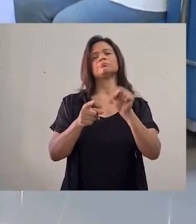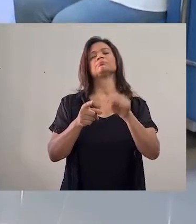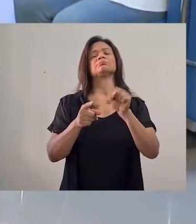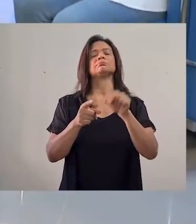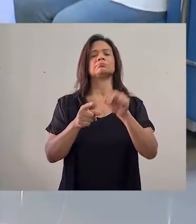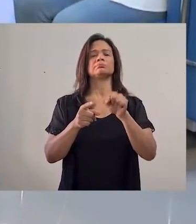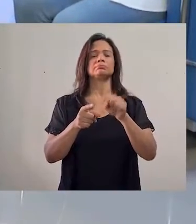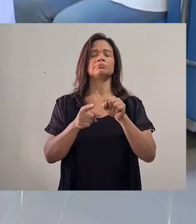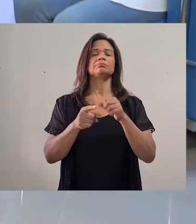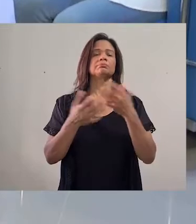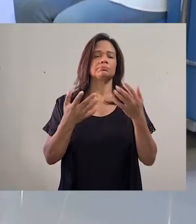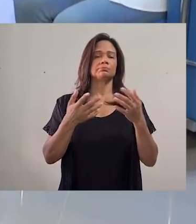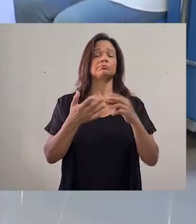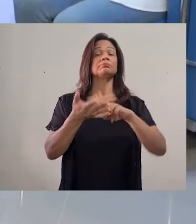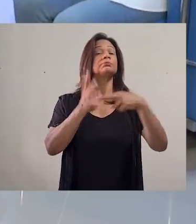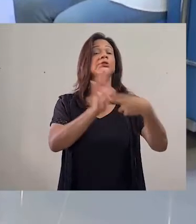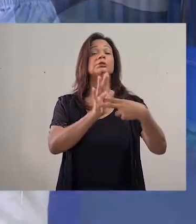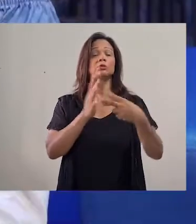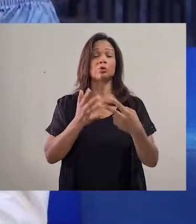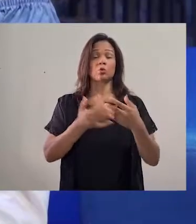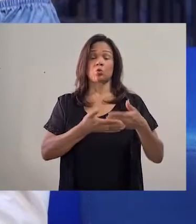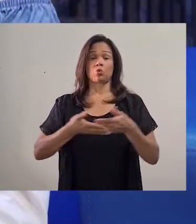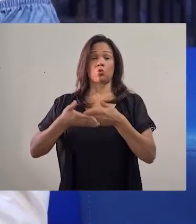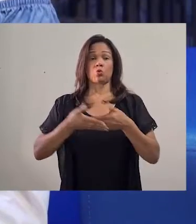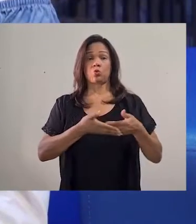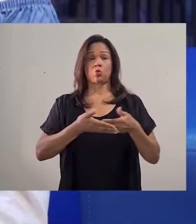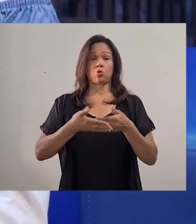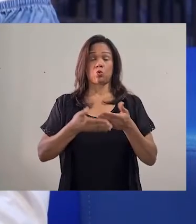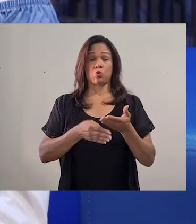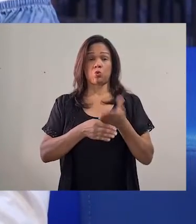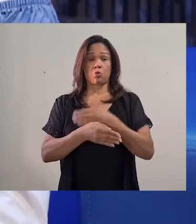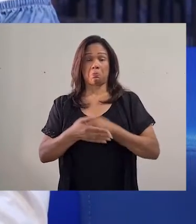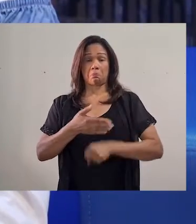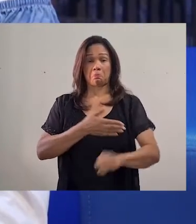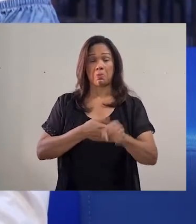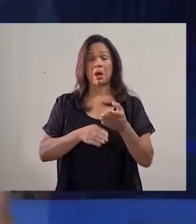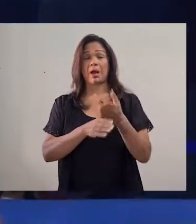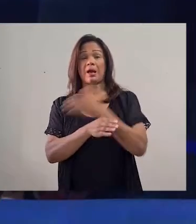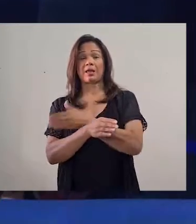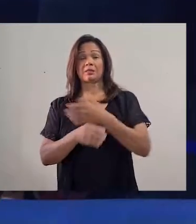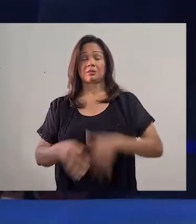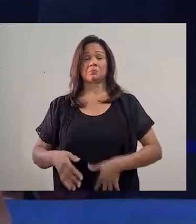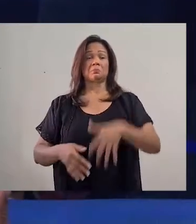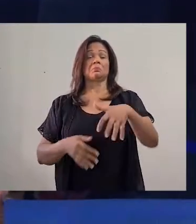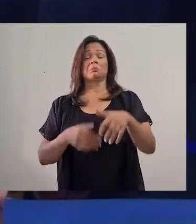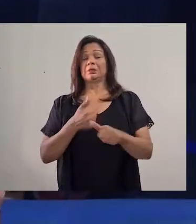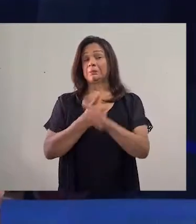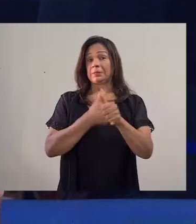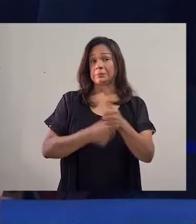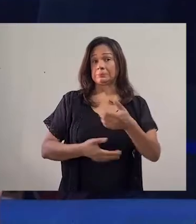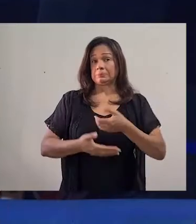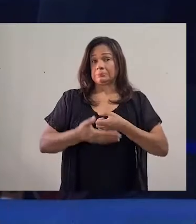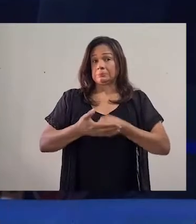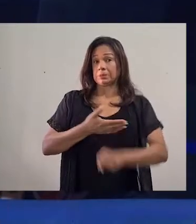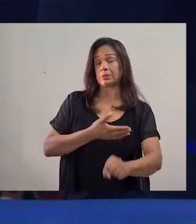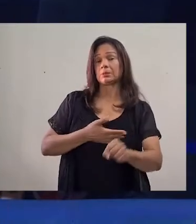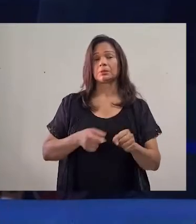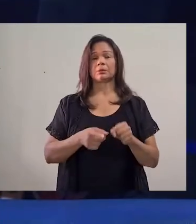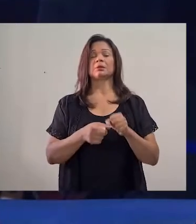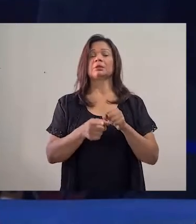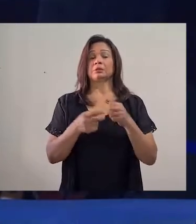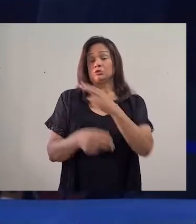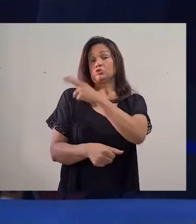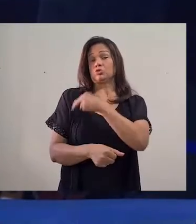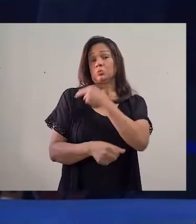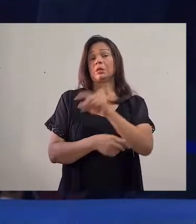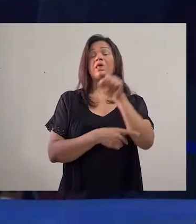estamos refiriendo. Sí, claro, claro, Yamilka. Es cuando un bebé viene prematuro, viene producto de un embarazo de alto riesgo,